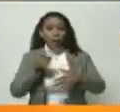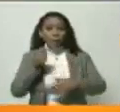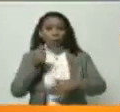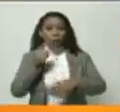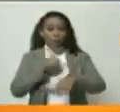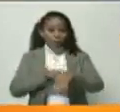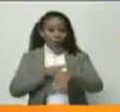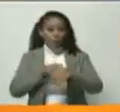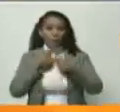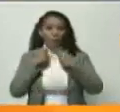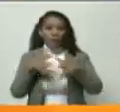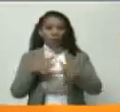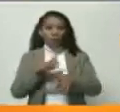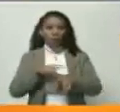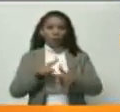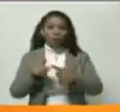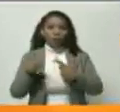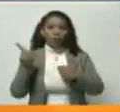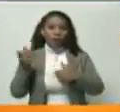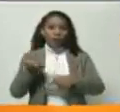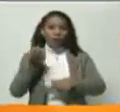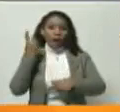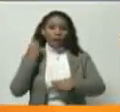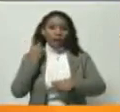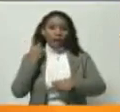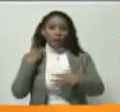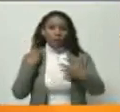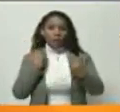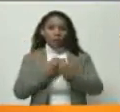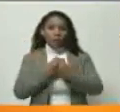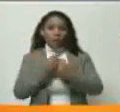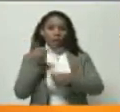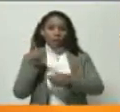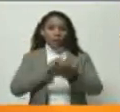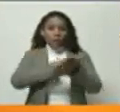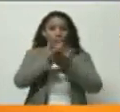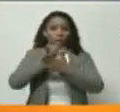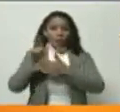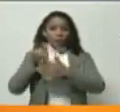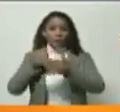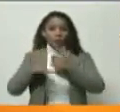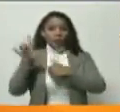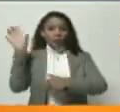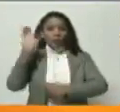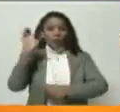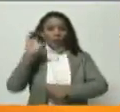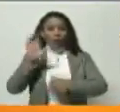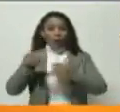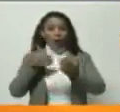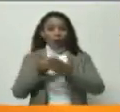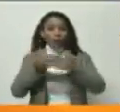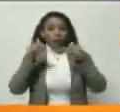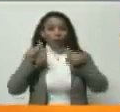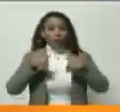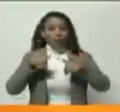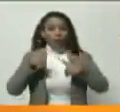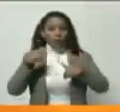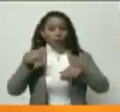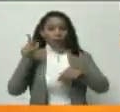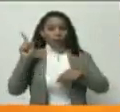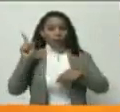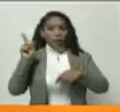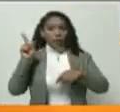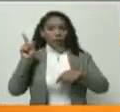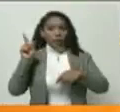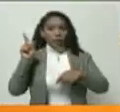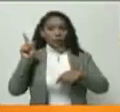tiempo perdido. Así que en el día de ayer acompañamos ese recorrido, esa salida desde Caracas hasta acá, hasta Ezeiza.